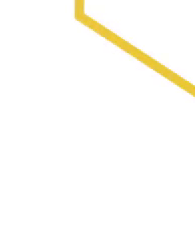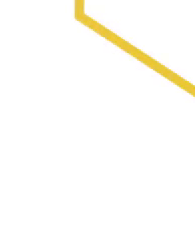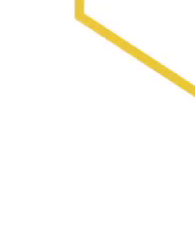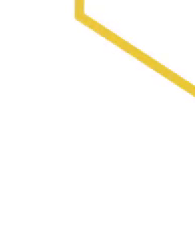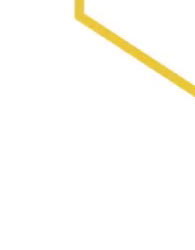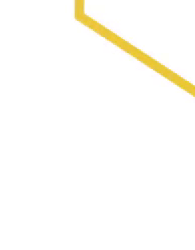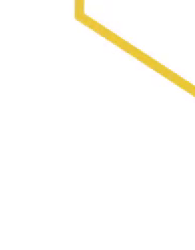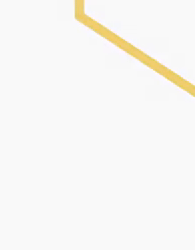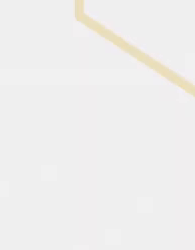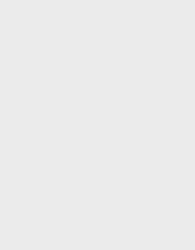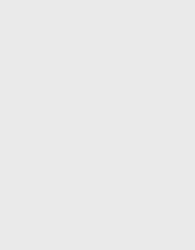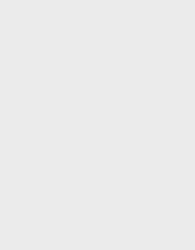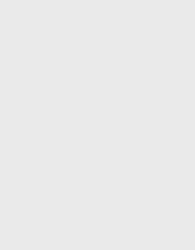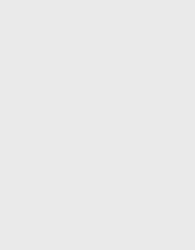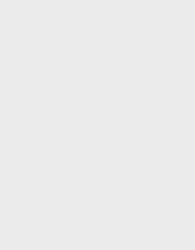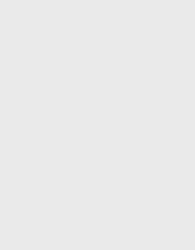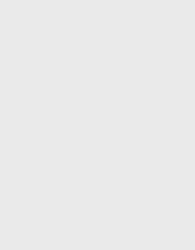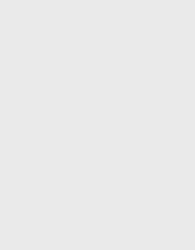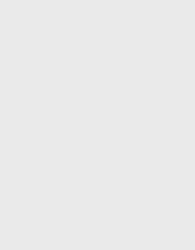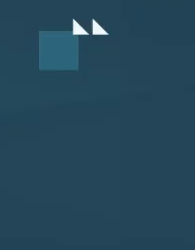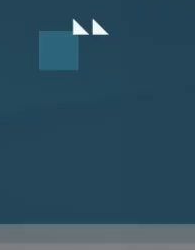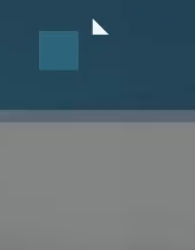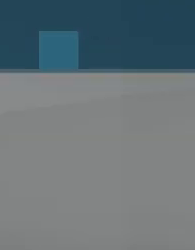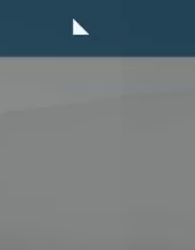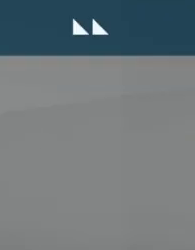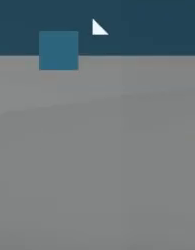Elecciones Judiciales 2024.